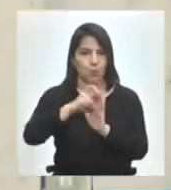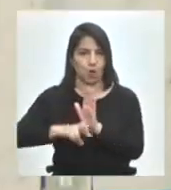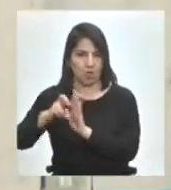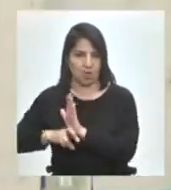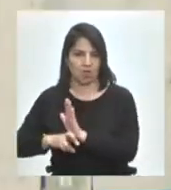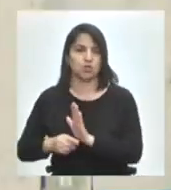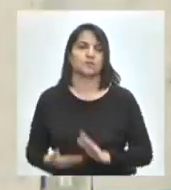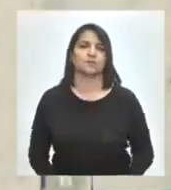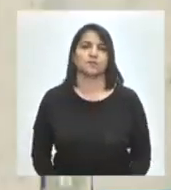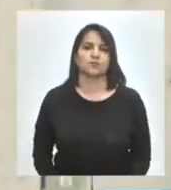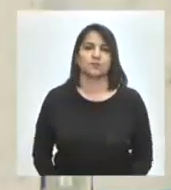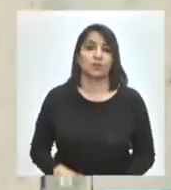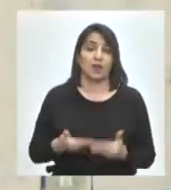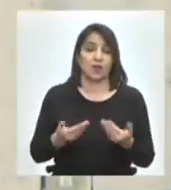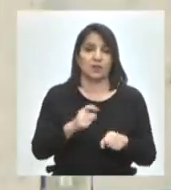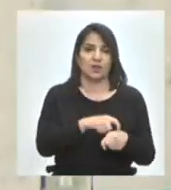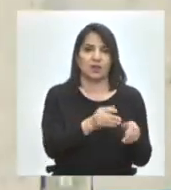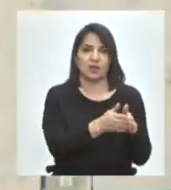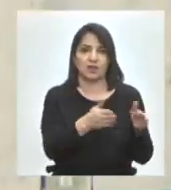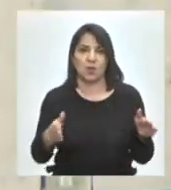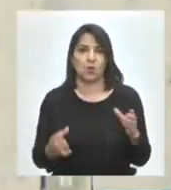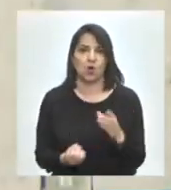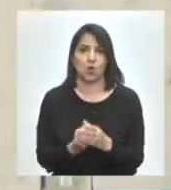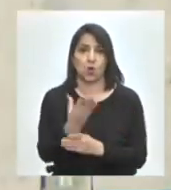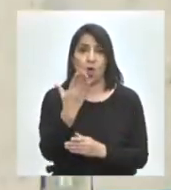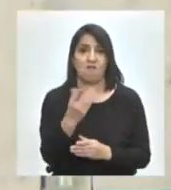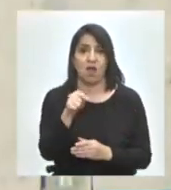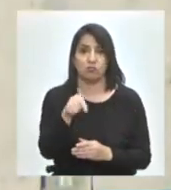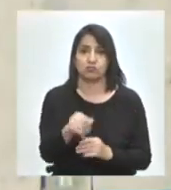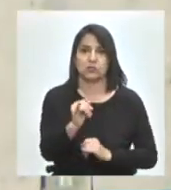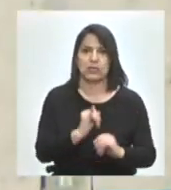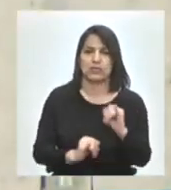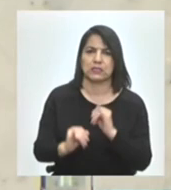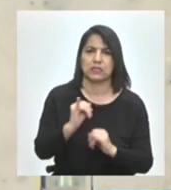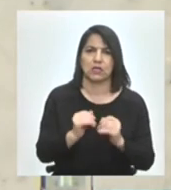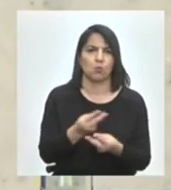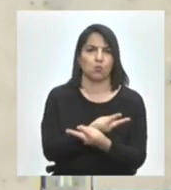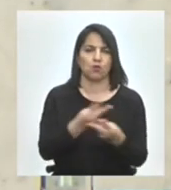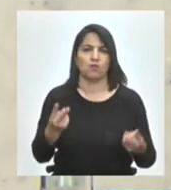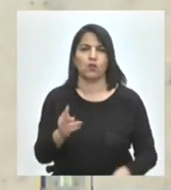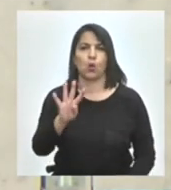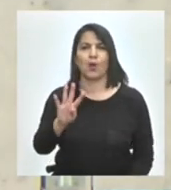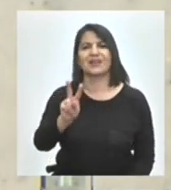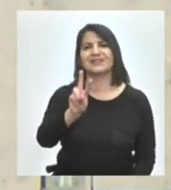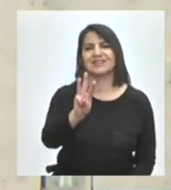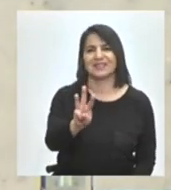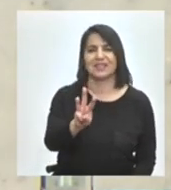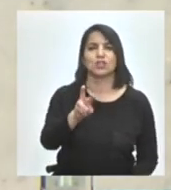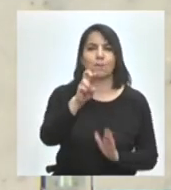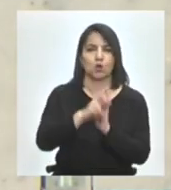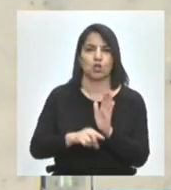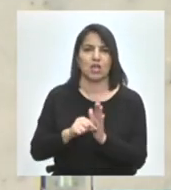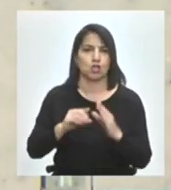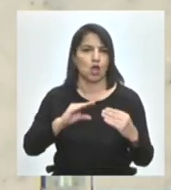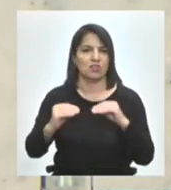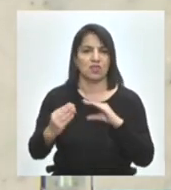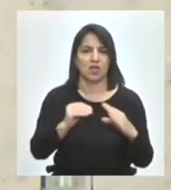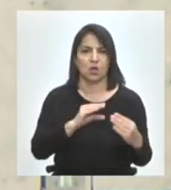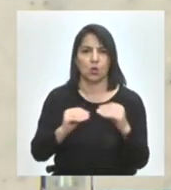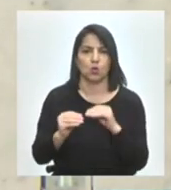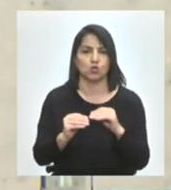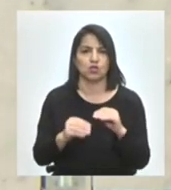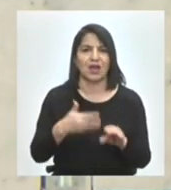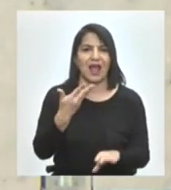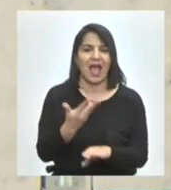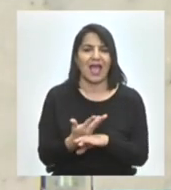Durante este periodo, esta innovadora plataforma digital publicó 43 proyectos en discusión y registró casi